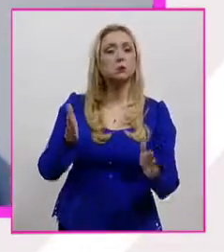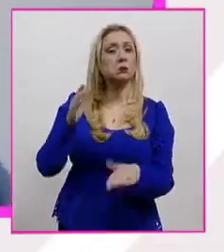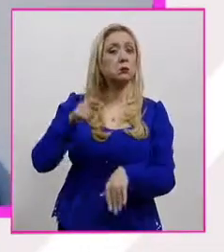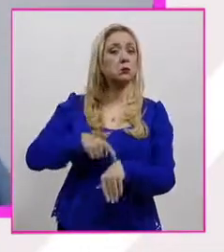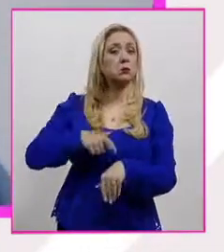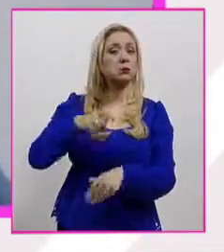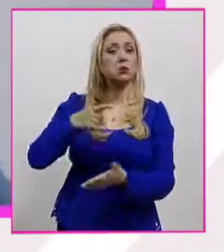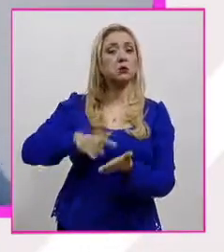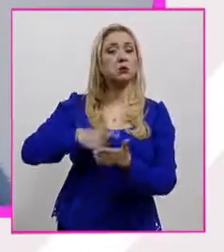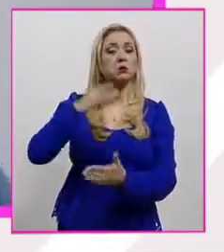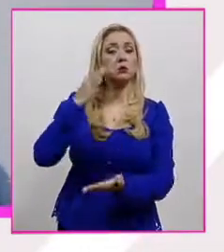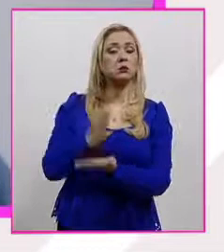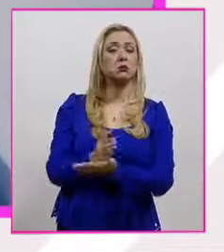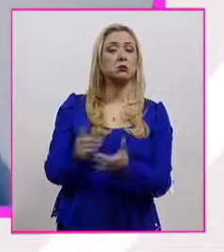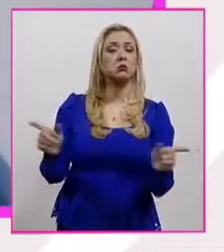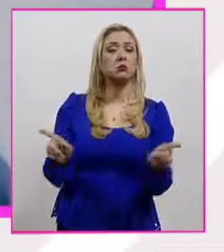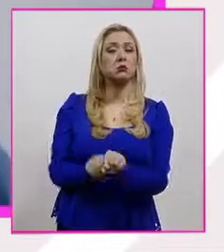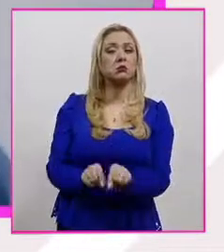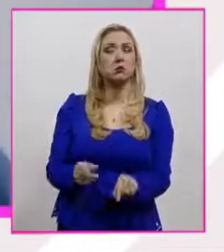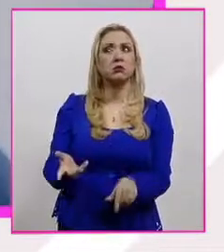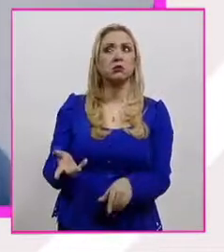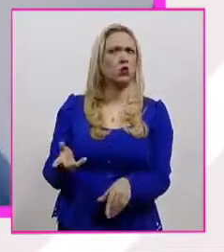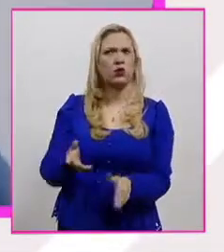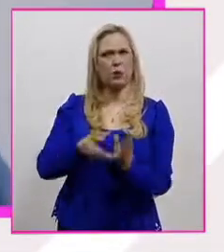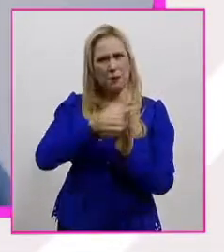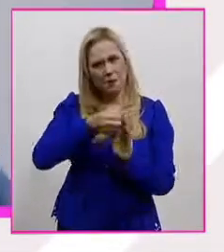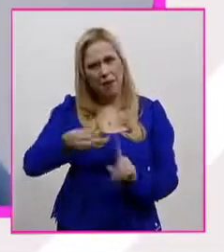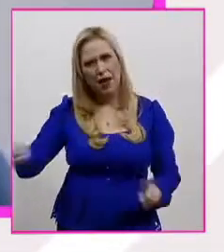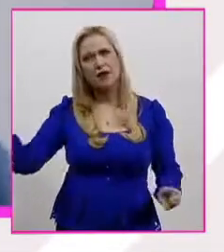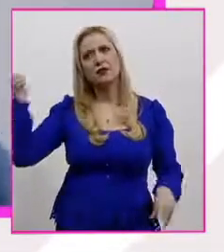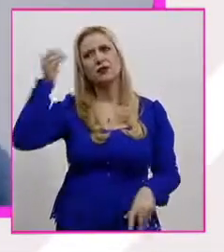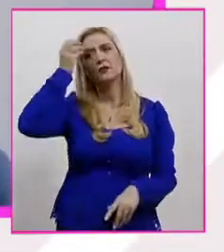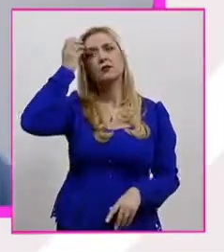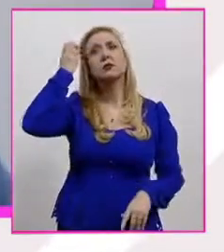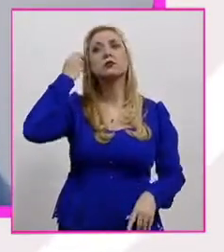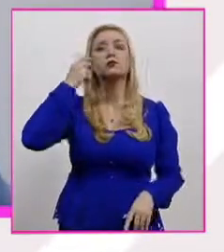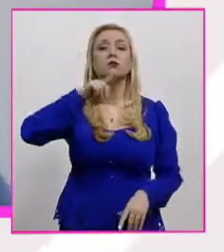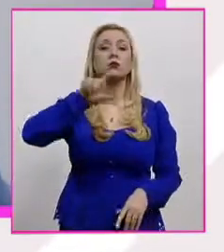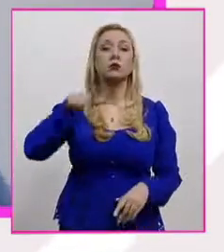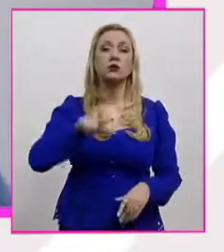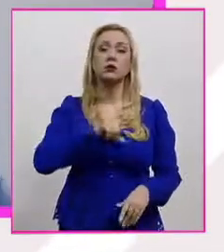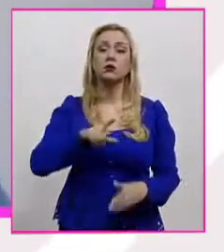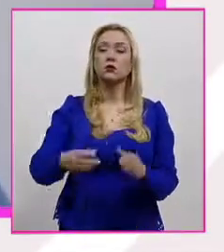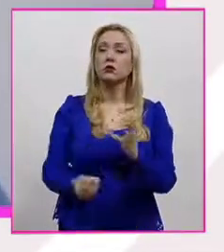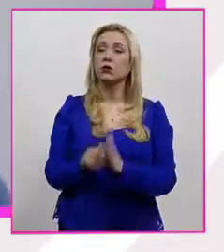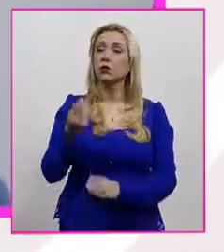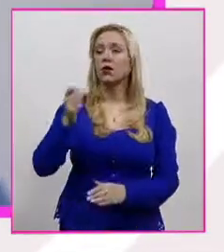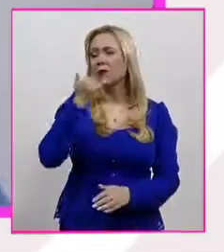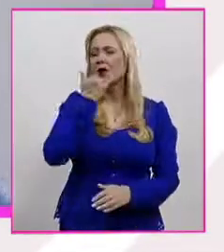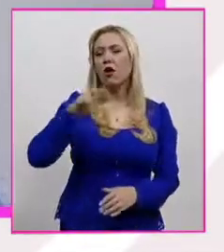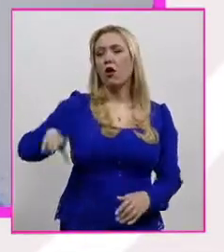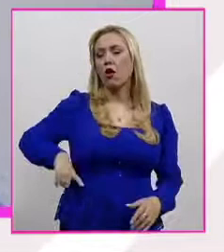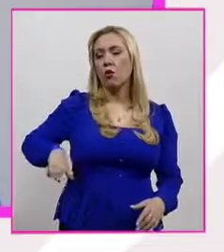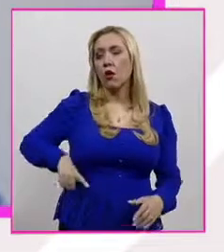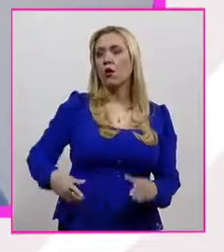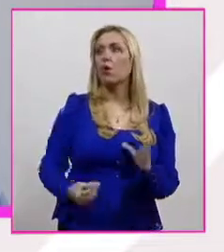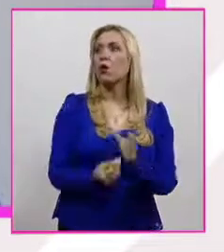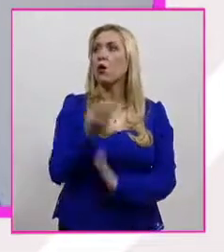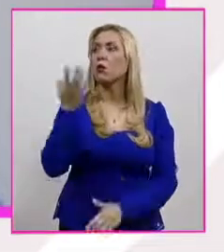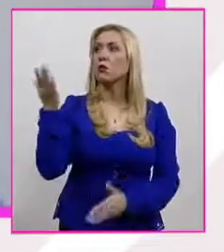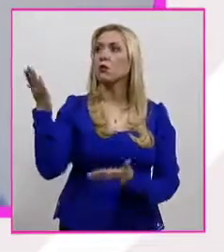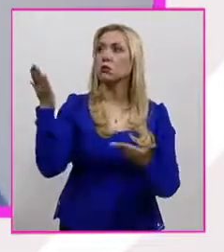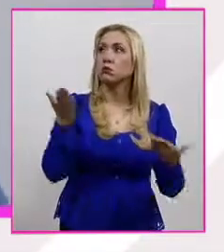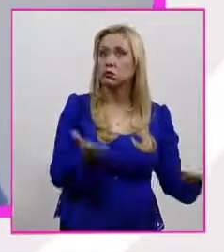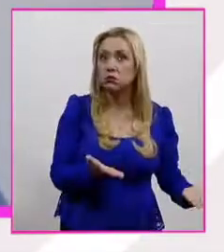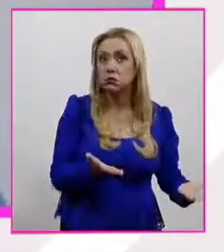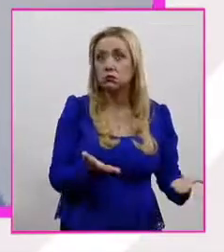Pasó a LEN, este programa de escuelas de tiempo completo se fue desarticulando y pasaron sus componentes a la Escuela es Nuestra. Y desde